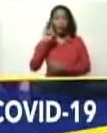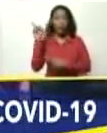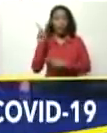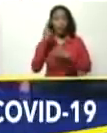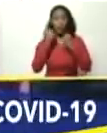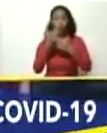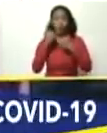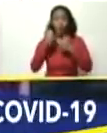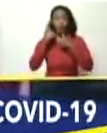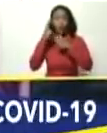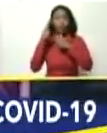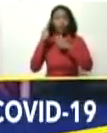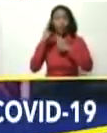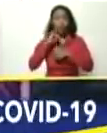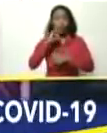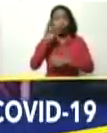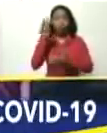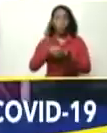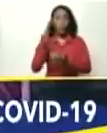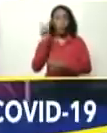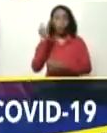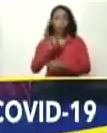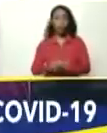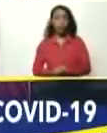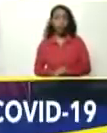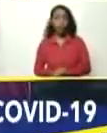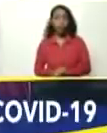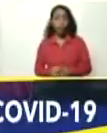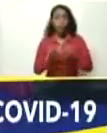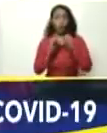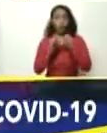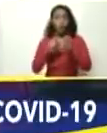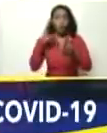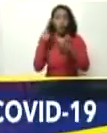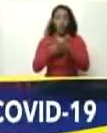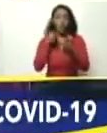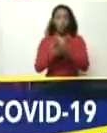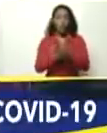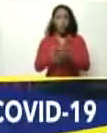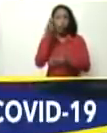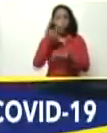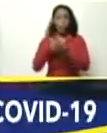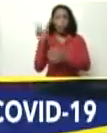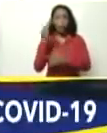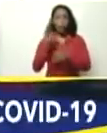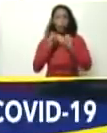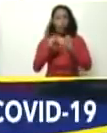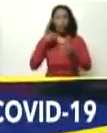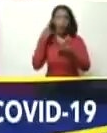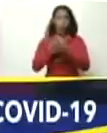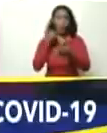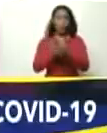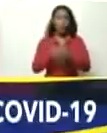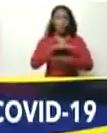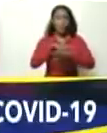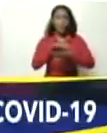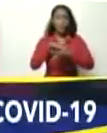buenas noticias para el 2022. Seguimos la batalla, el 2022 sigue la batalla. Ministra